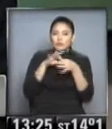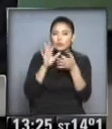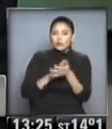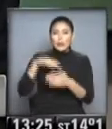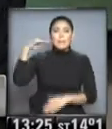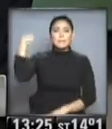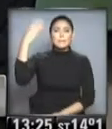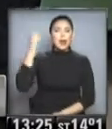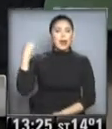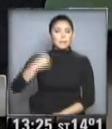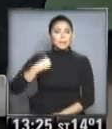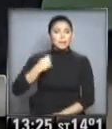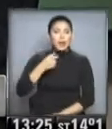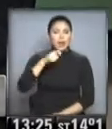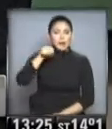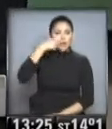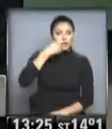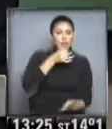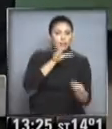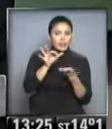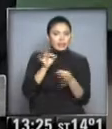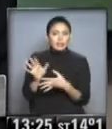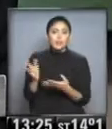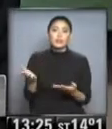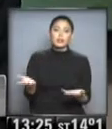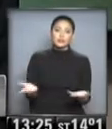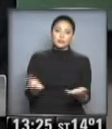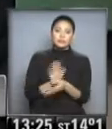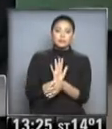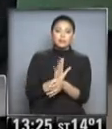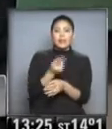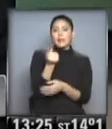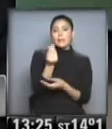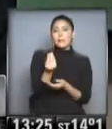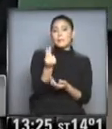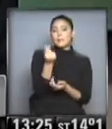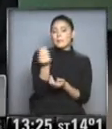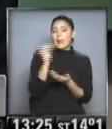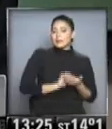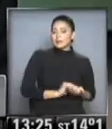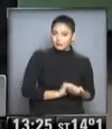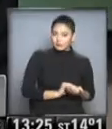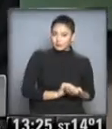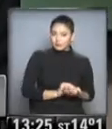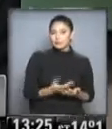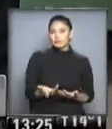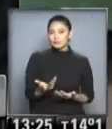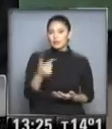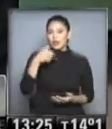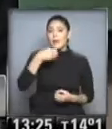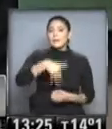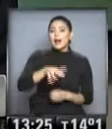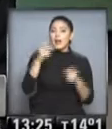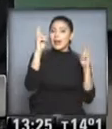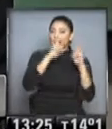las barrabravas con la venta de drogas que es esto sería una especie de dinero extra en el negocio es una punta que se va a empezar